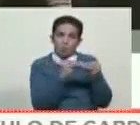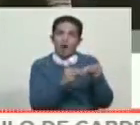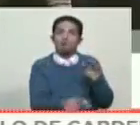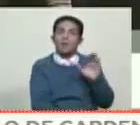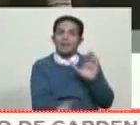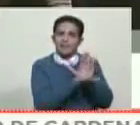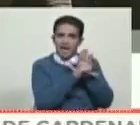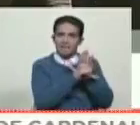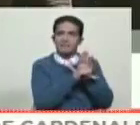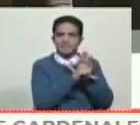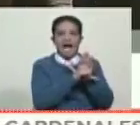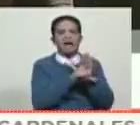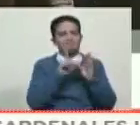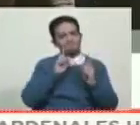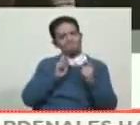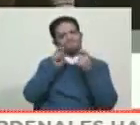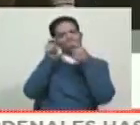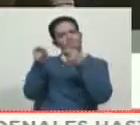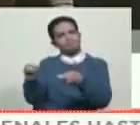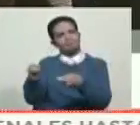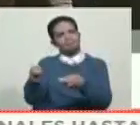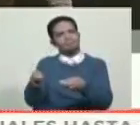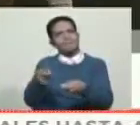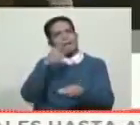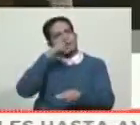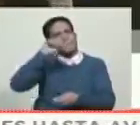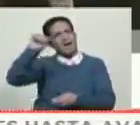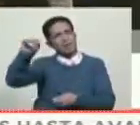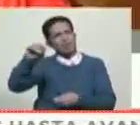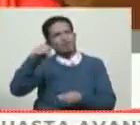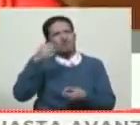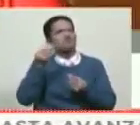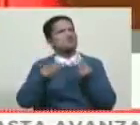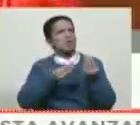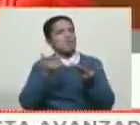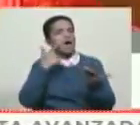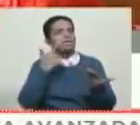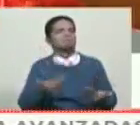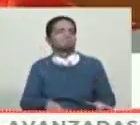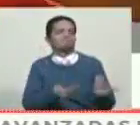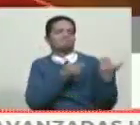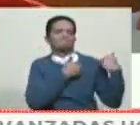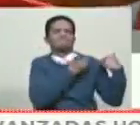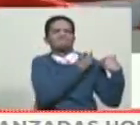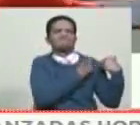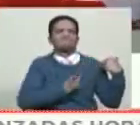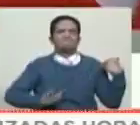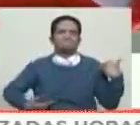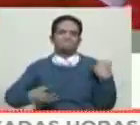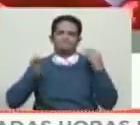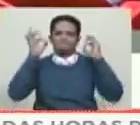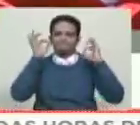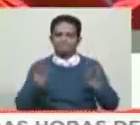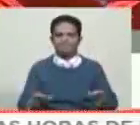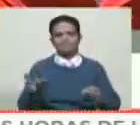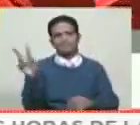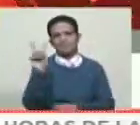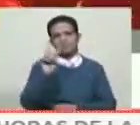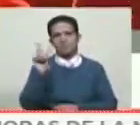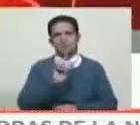constitución, juramentó a Nicolás Maduro como presidente constitucional de la República Bolivariana de Venezuela.